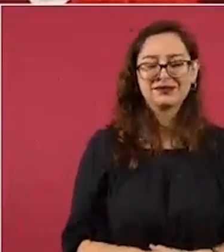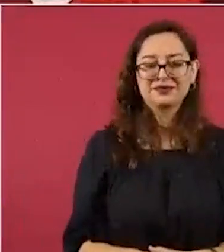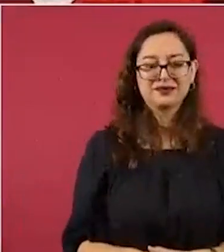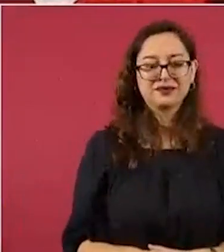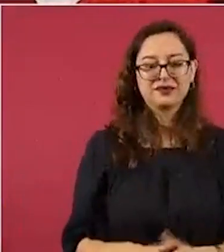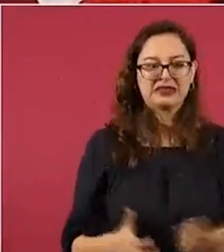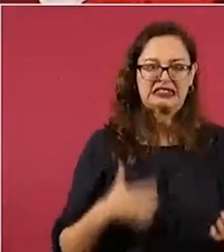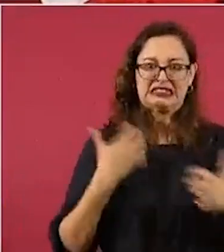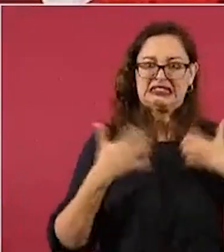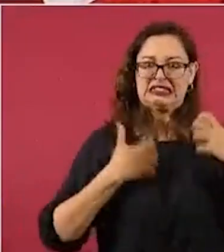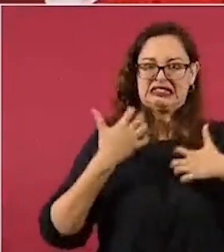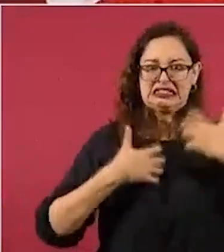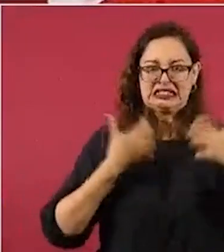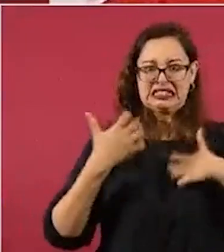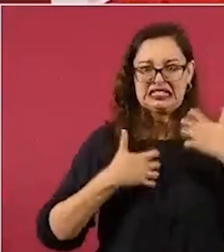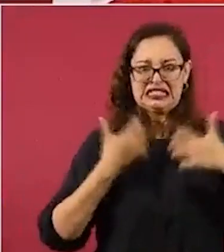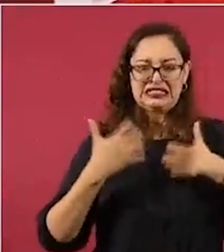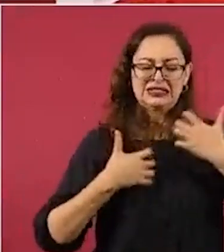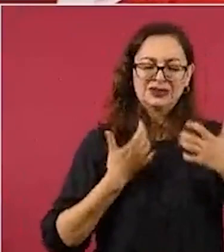no se enojen tanto,